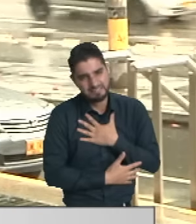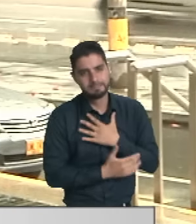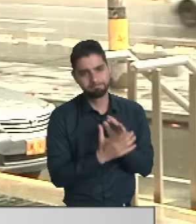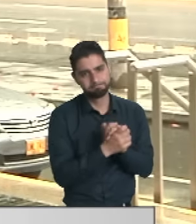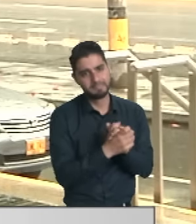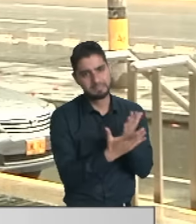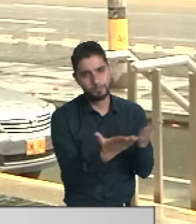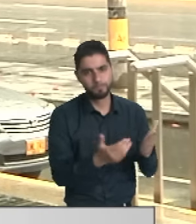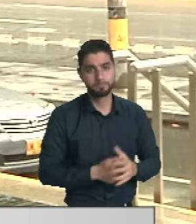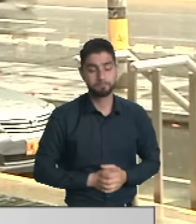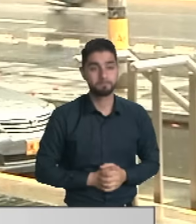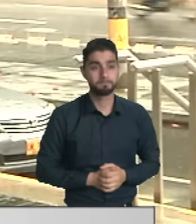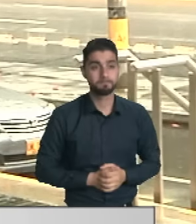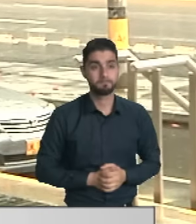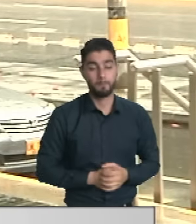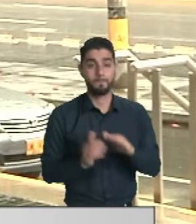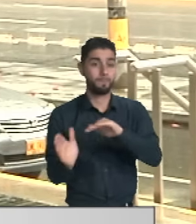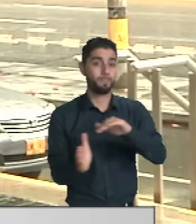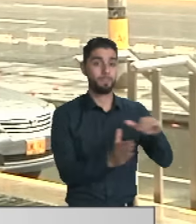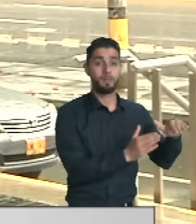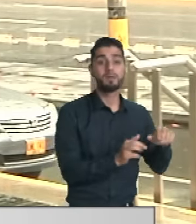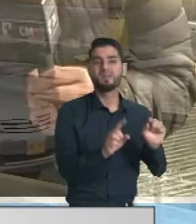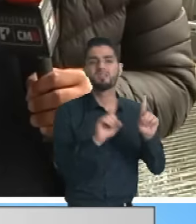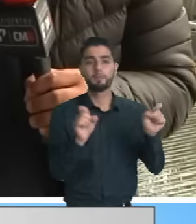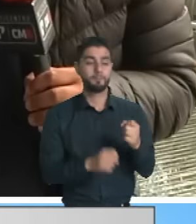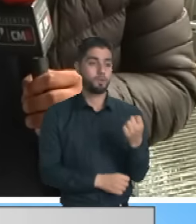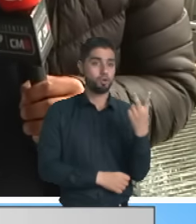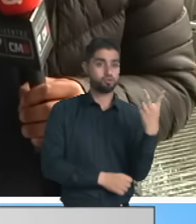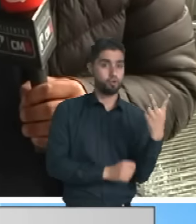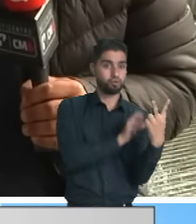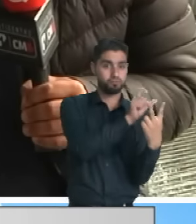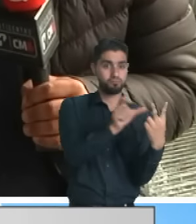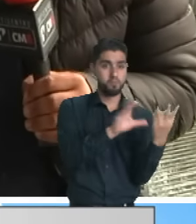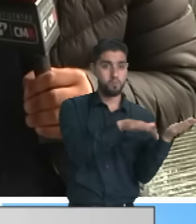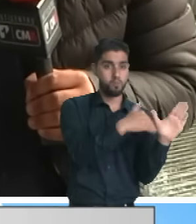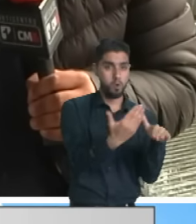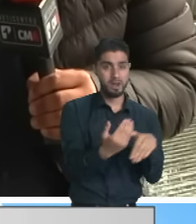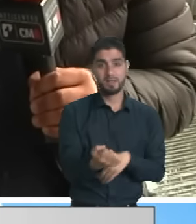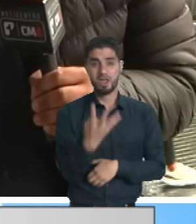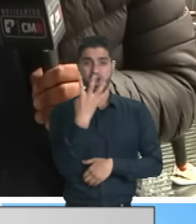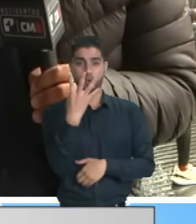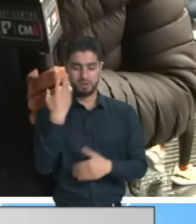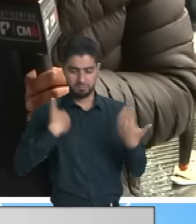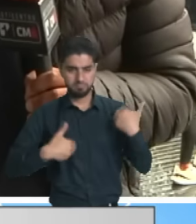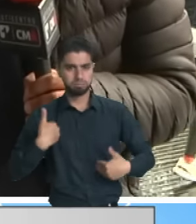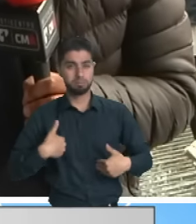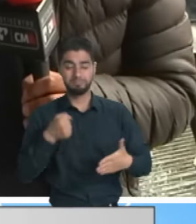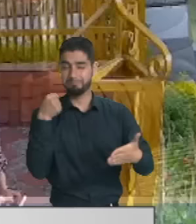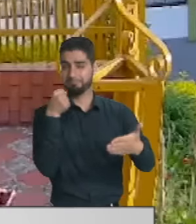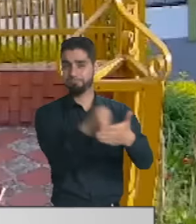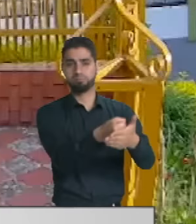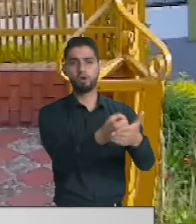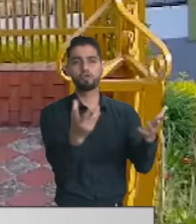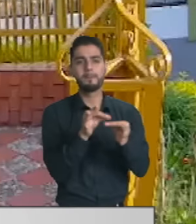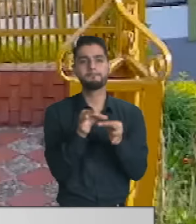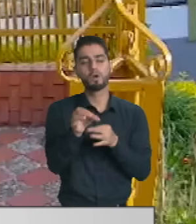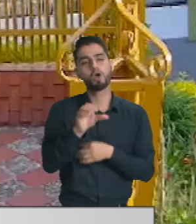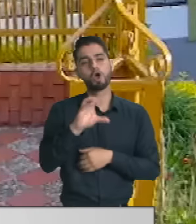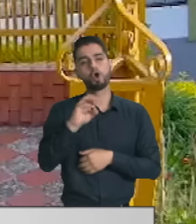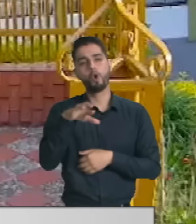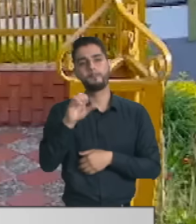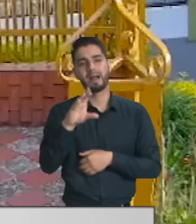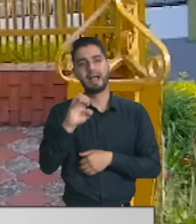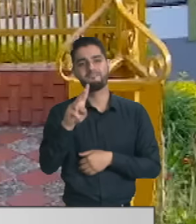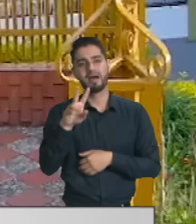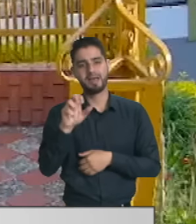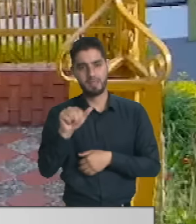Cambiamos de tema. 2 muertos y 4 heridos dejó un grave accidente en el municipio de Copacabana, en el norte del Valle de Aburrá,